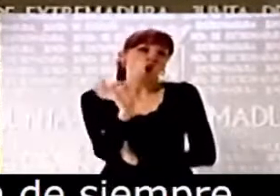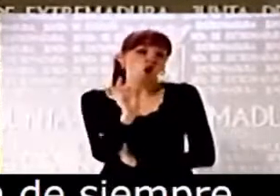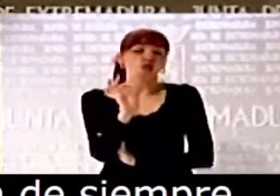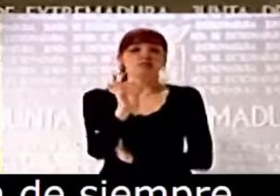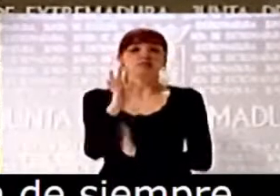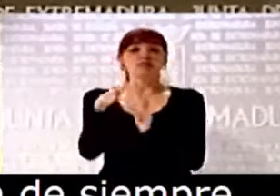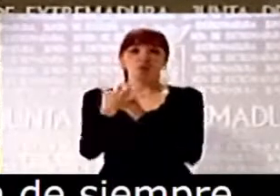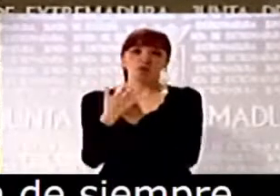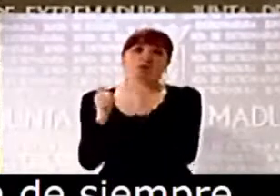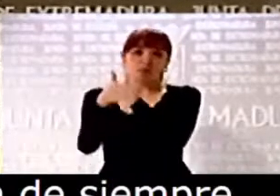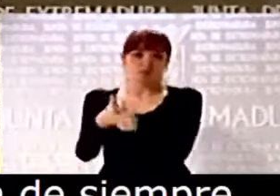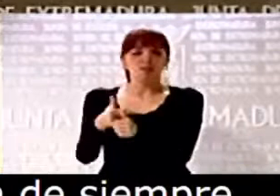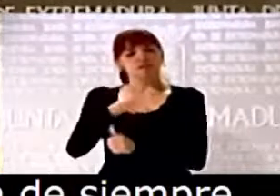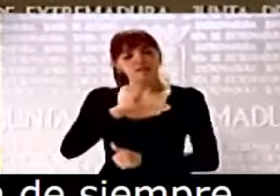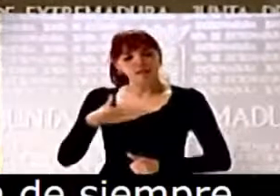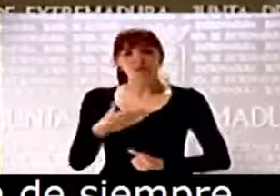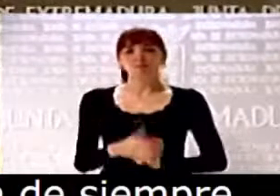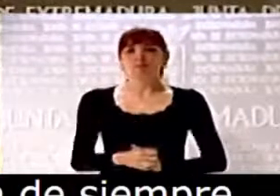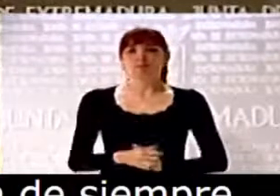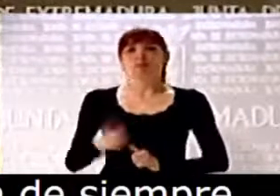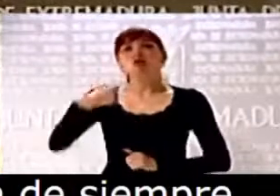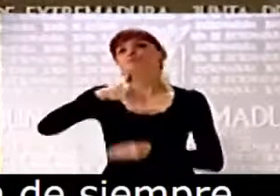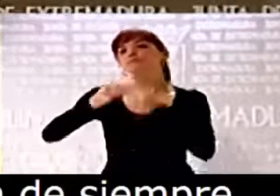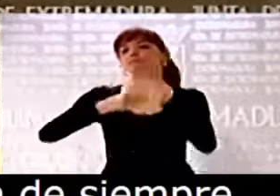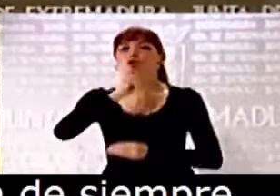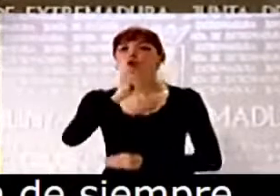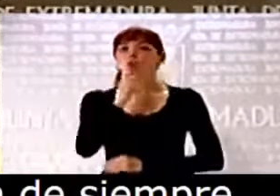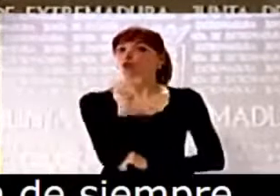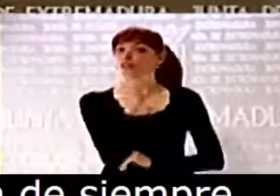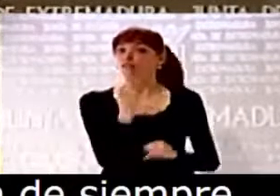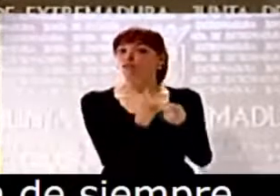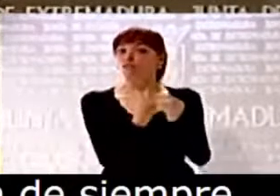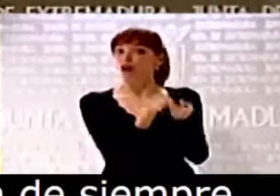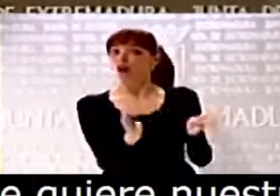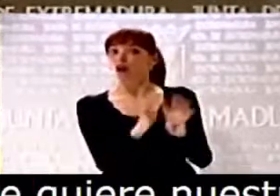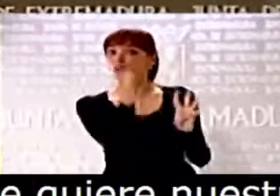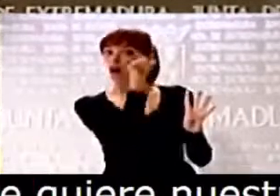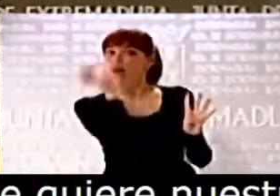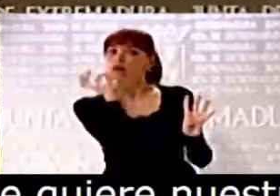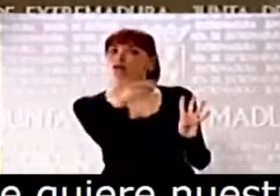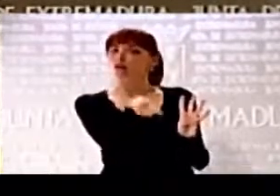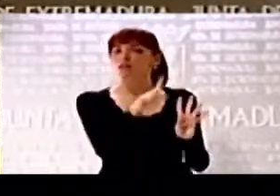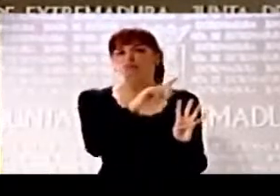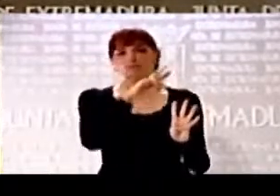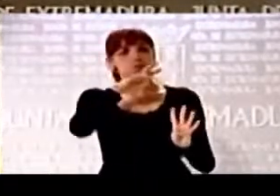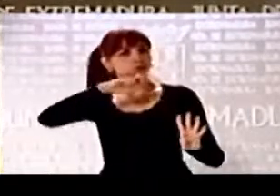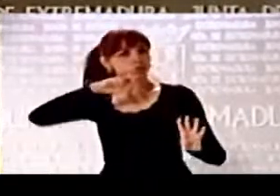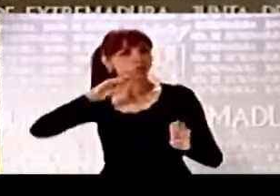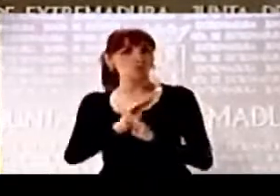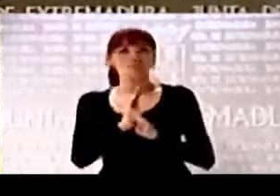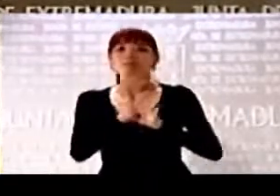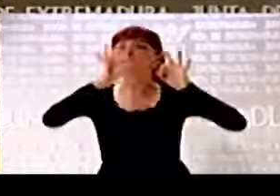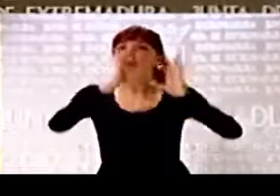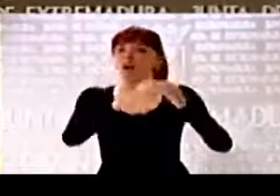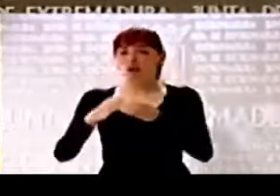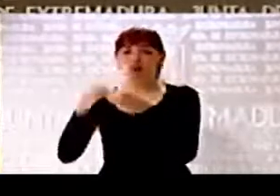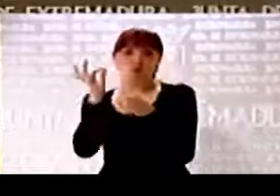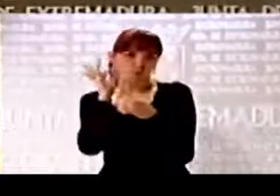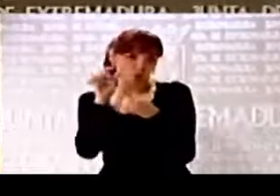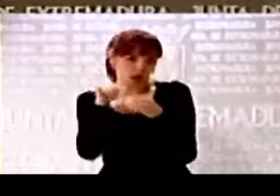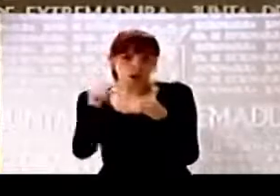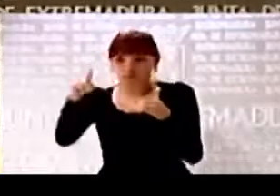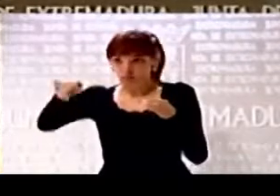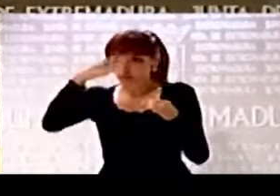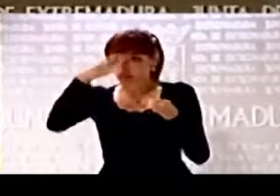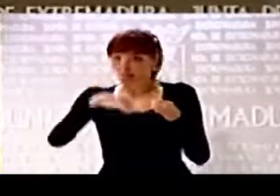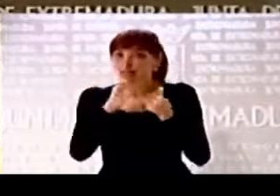lo queremos hacer, además, garantizando los derechos de los trabajadores y de las trabajadoras, especialmente de las trabajadoras, porque sabéis que este